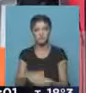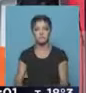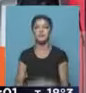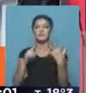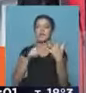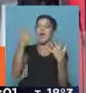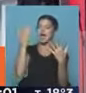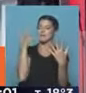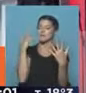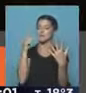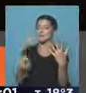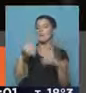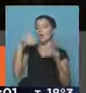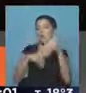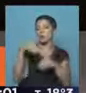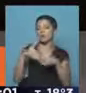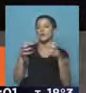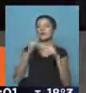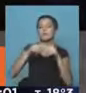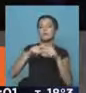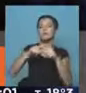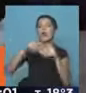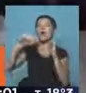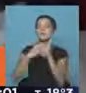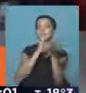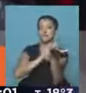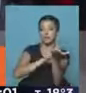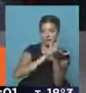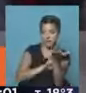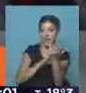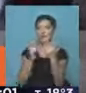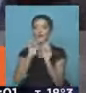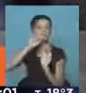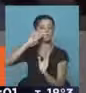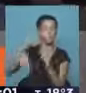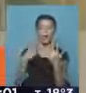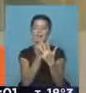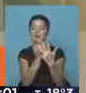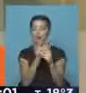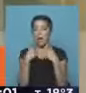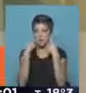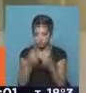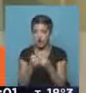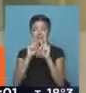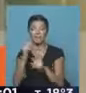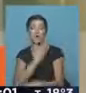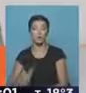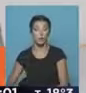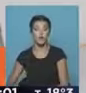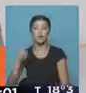castigado por la fuga de votos desde la centroizquierda hacia Macron y Mélenchon y la decepción con el gobierno de François Hollande.